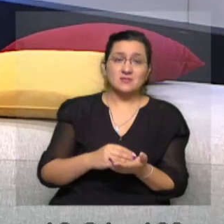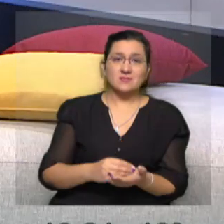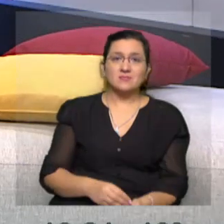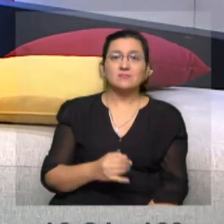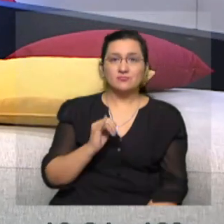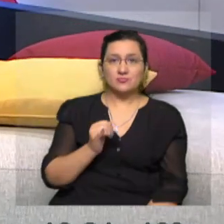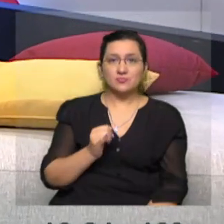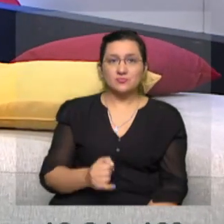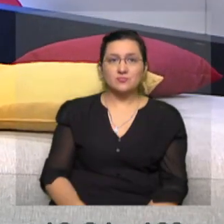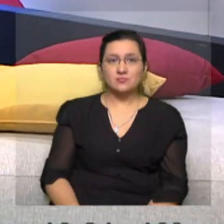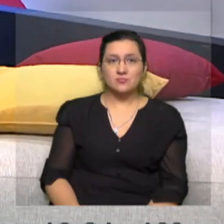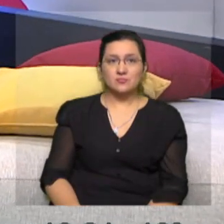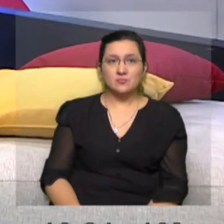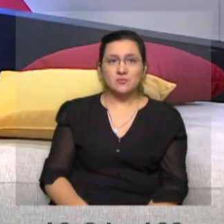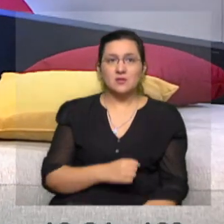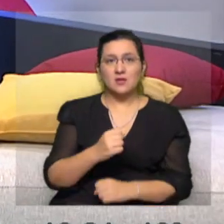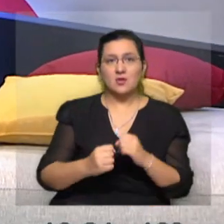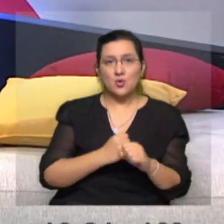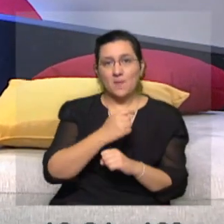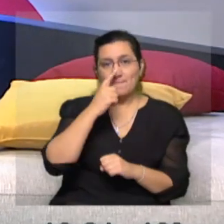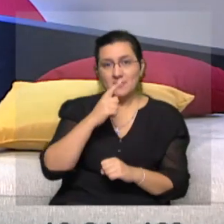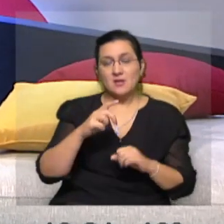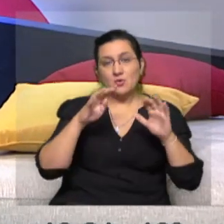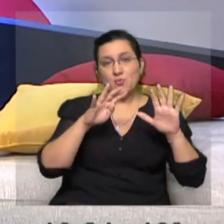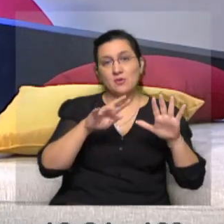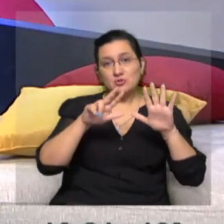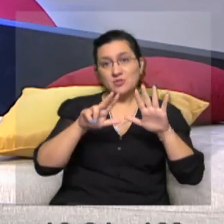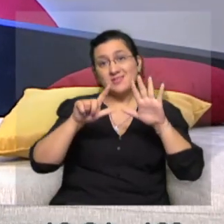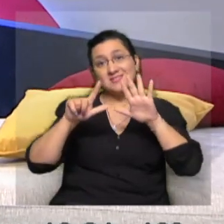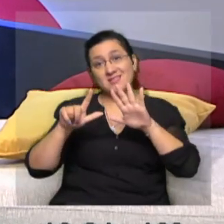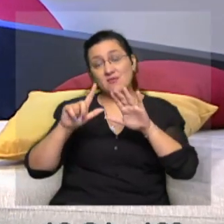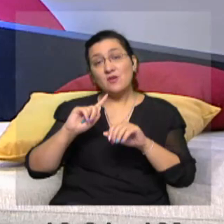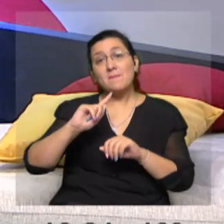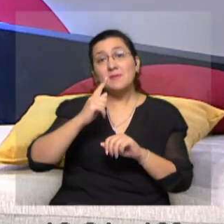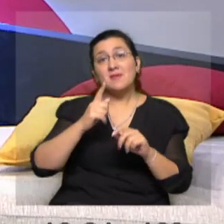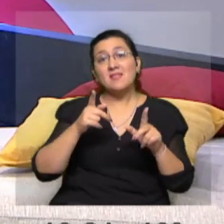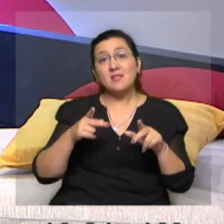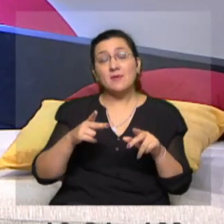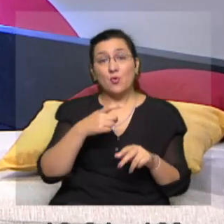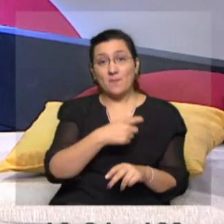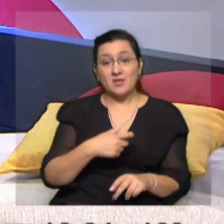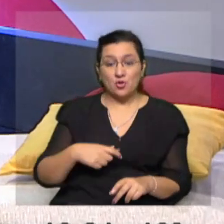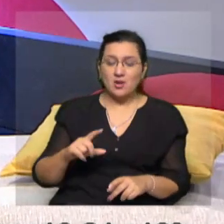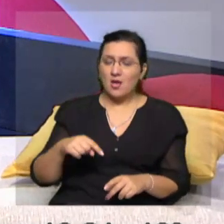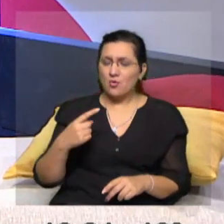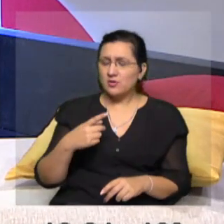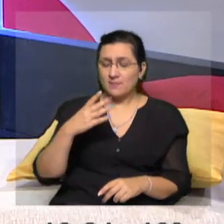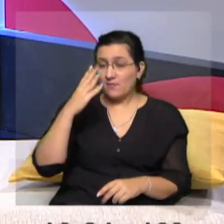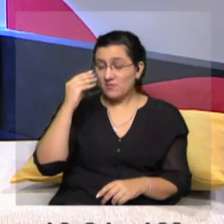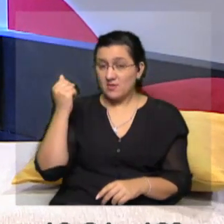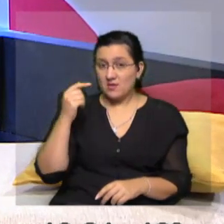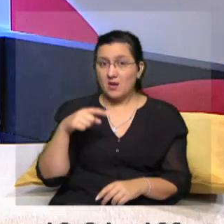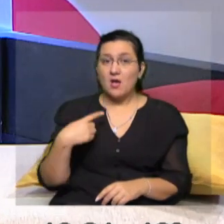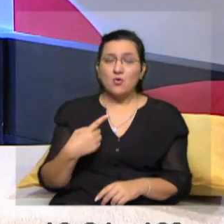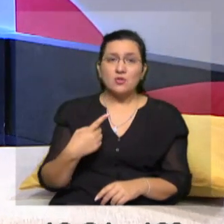Sí. El 87, que fue el 87, año que salió la primera etapa con Peñarol. Sí. Y la otra, no me acuerdo cuándo lo tengo la por acá. La